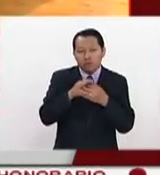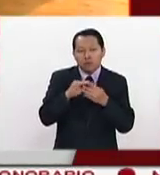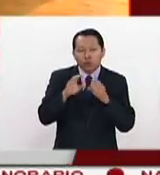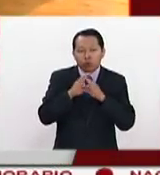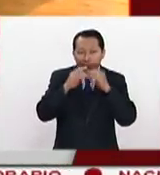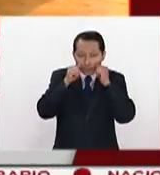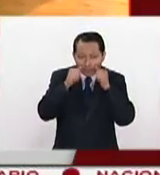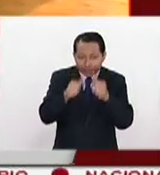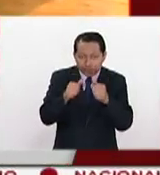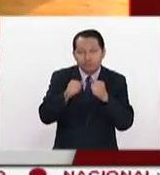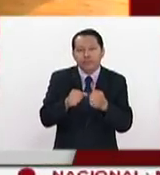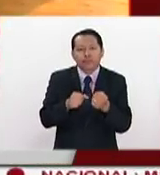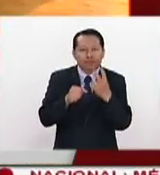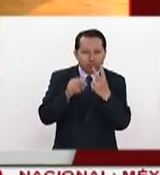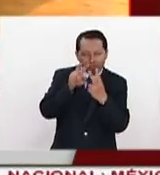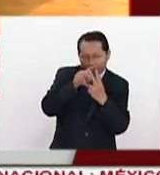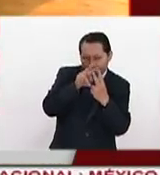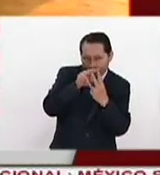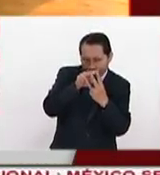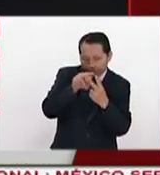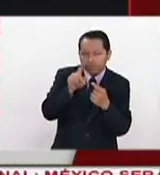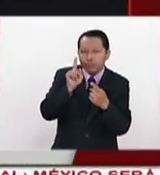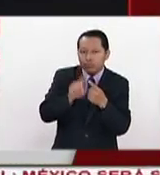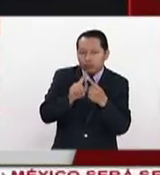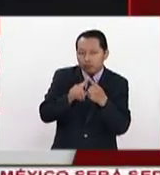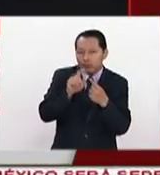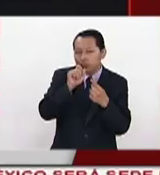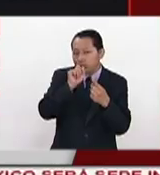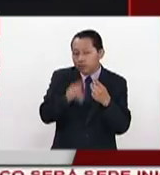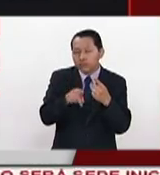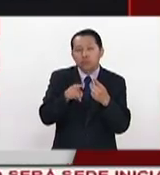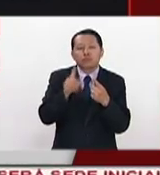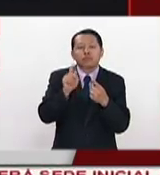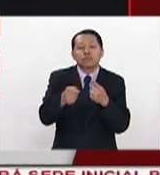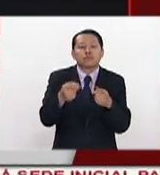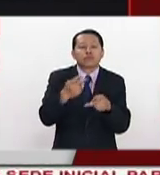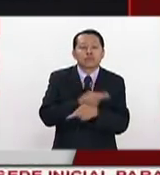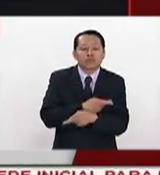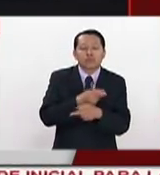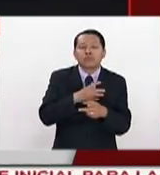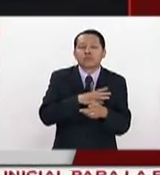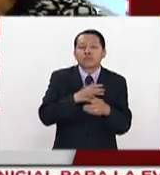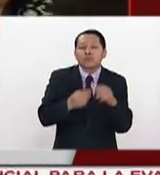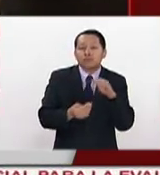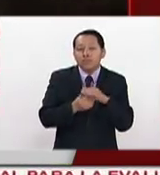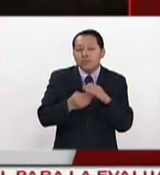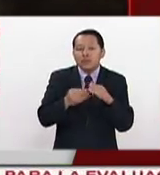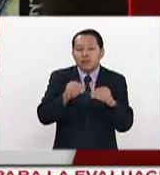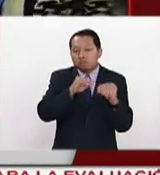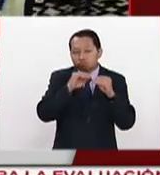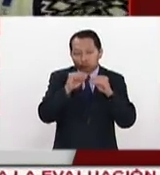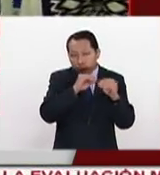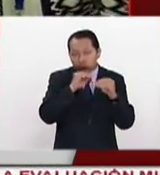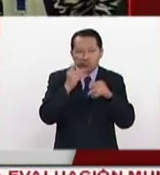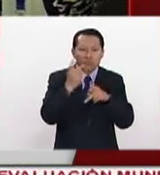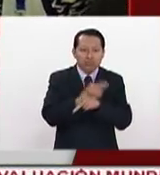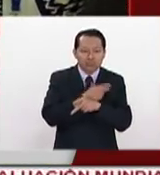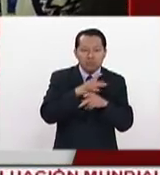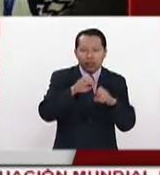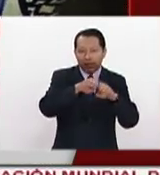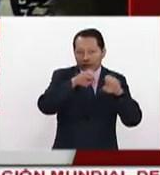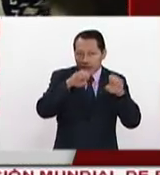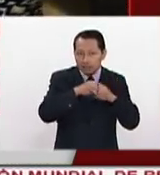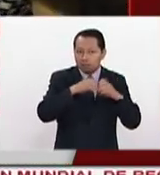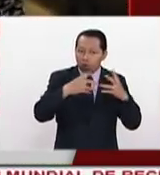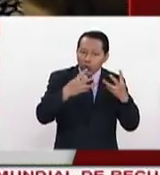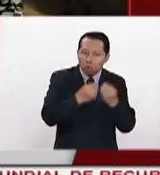atentos en dos escenarios. En el primero es sobre qué está sucediendo en las mesas de negociación, donde están los equipos